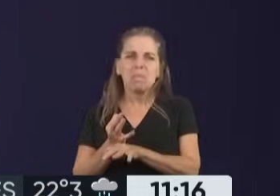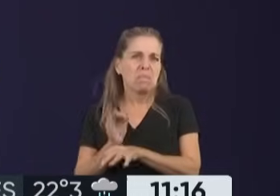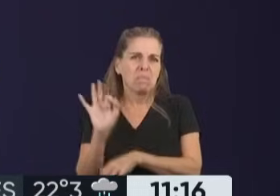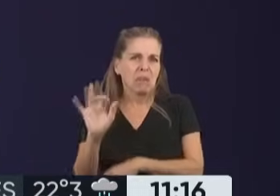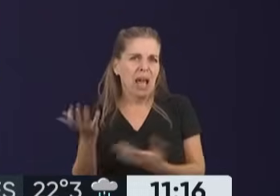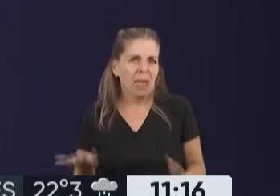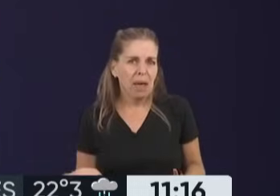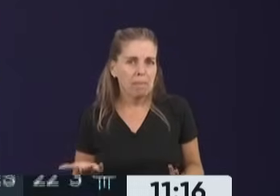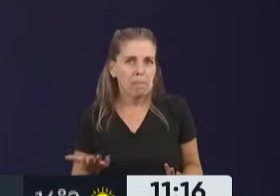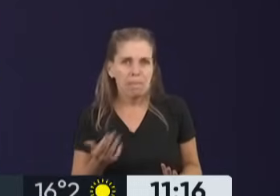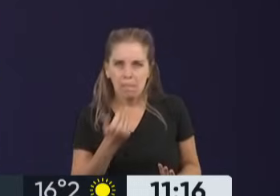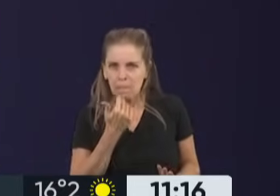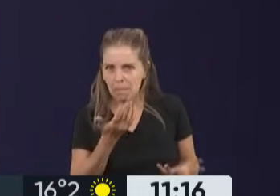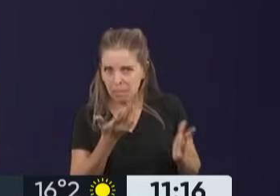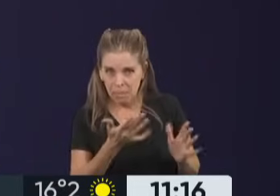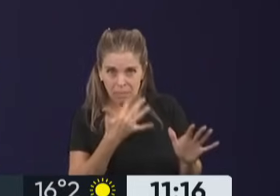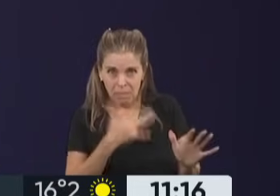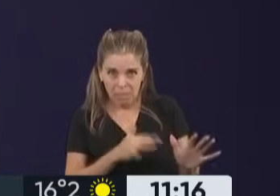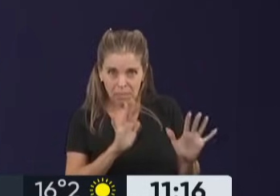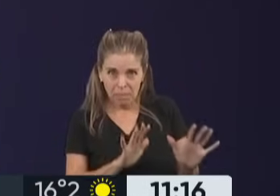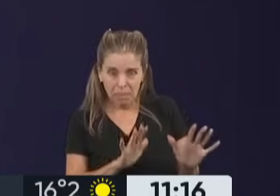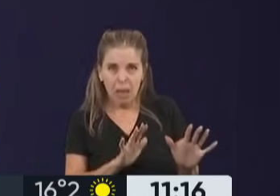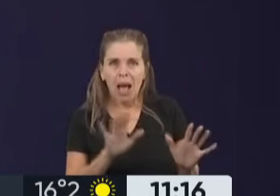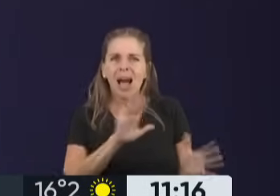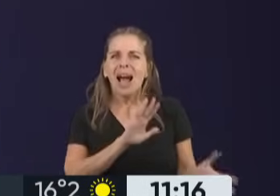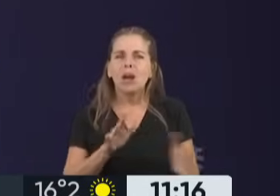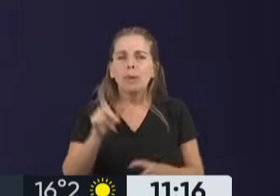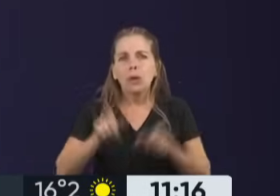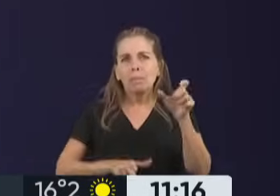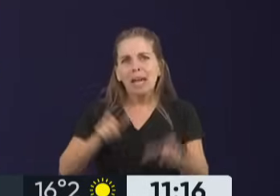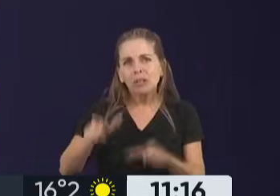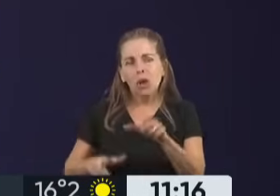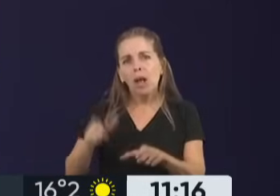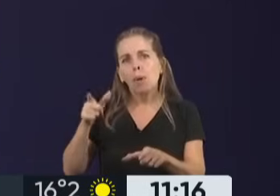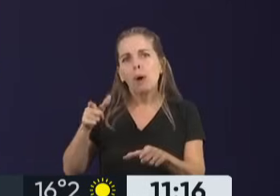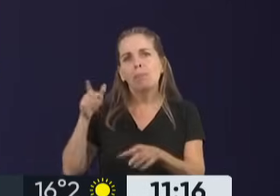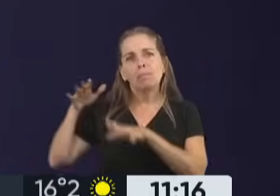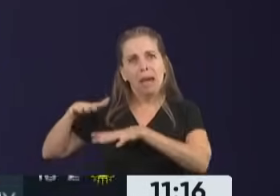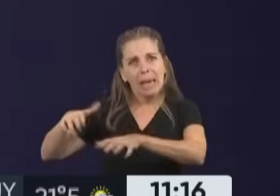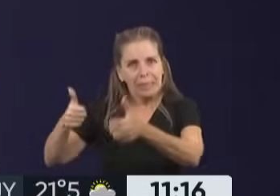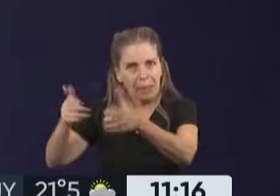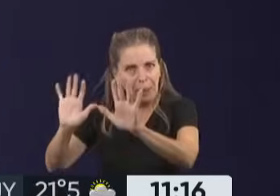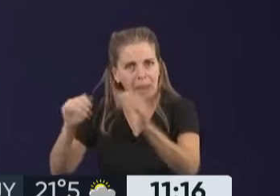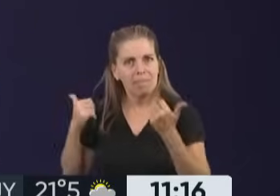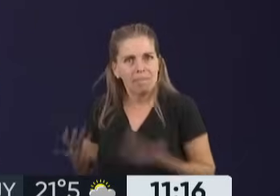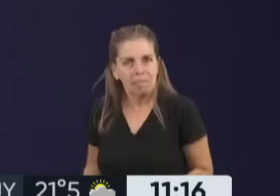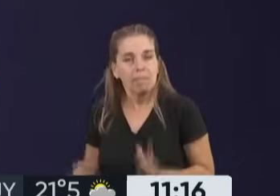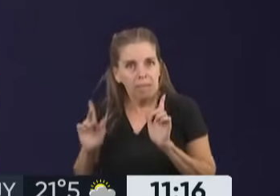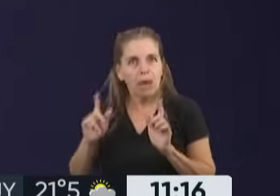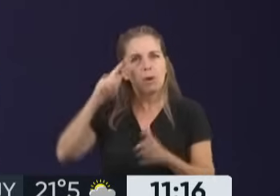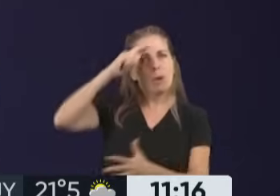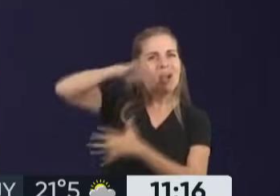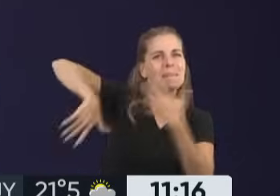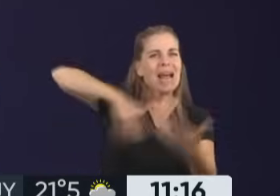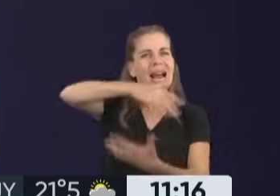No sé, me transformaron tal vez un reclamo que podíamos no estar de acuerdo, pero que es genuino,